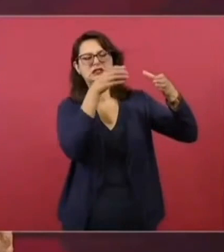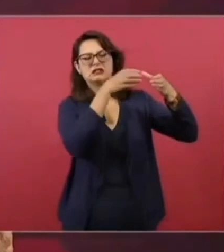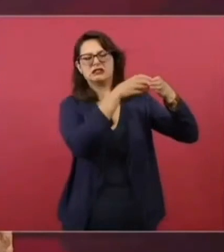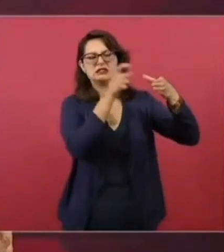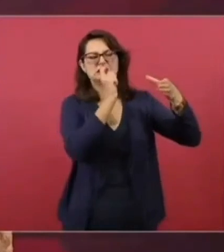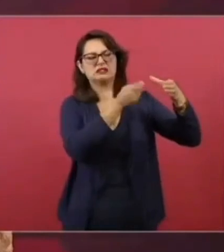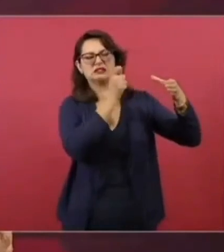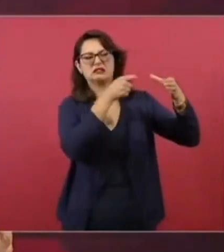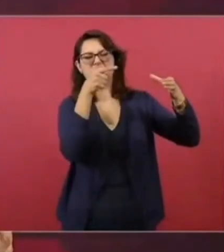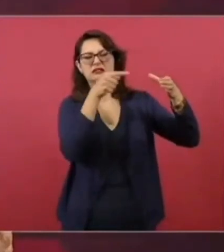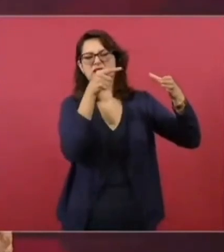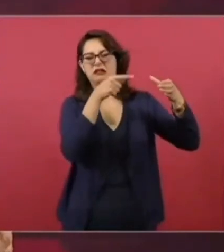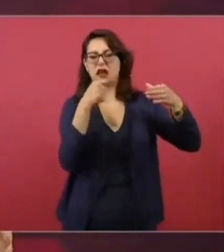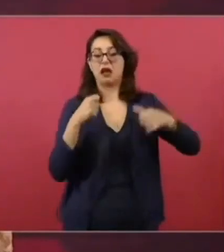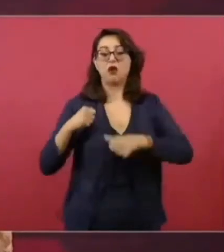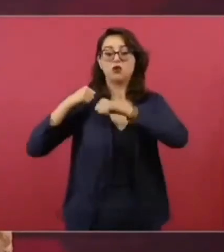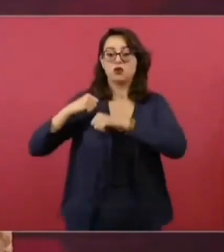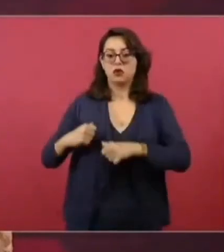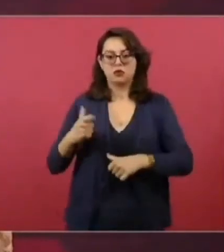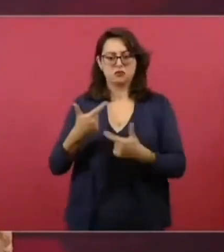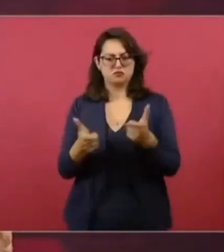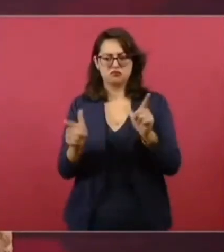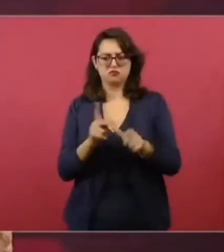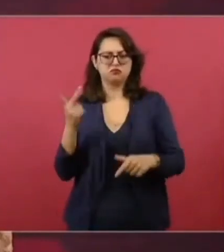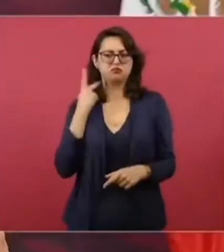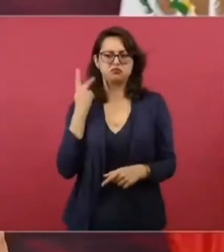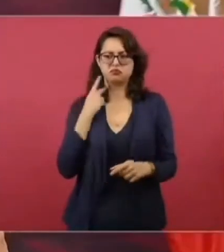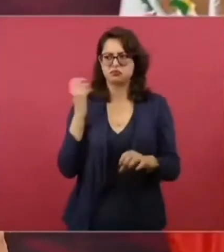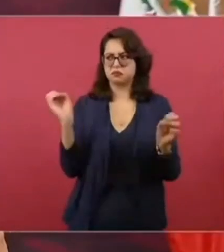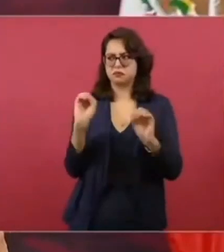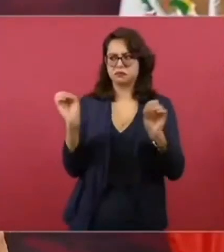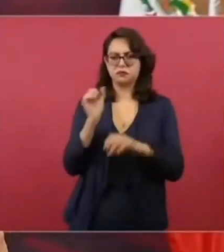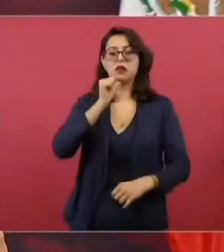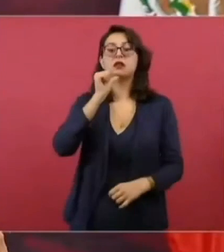que es el que está actuando